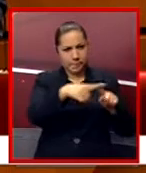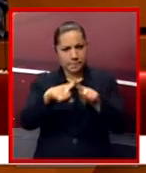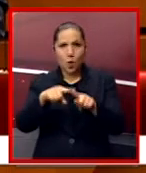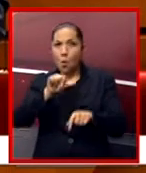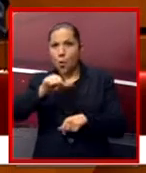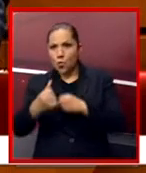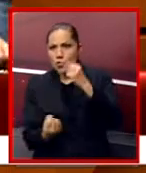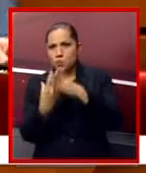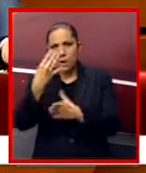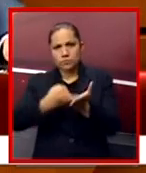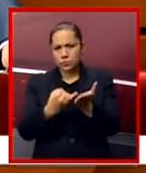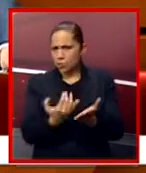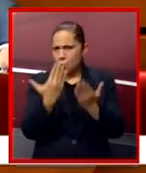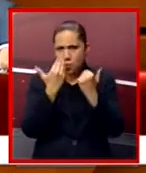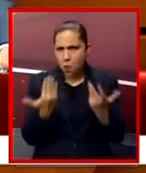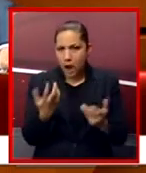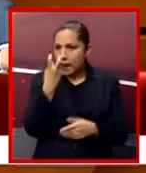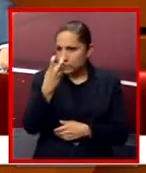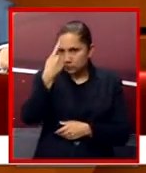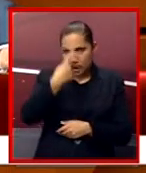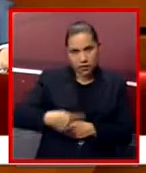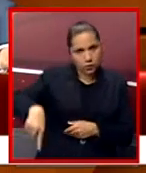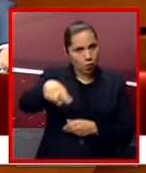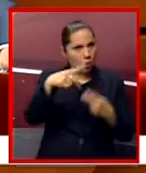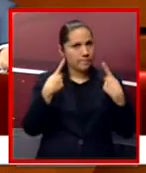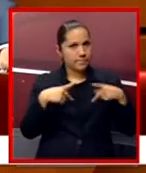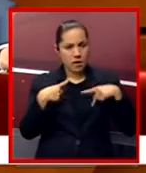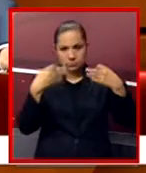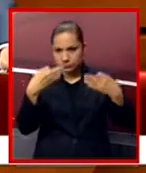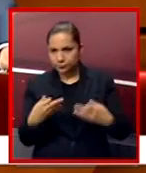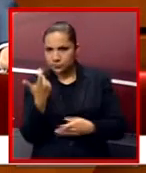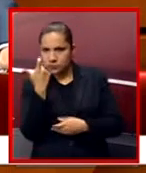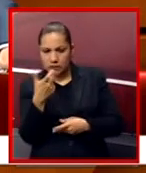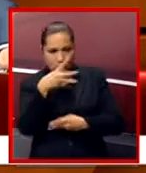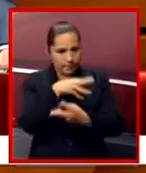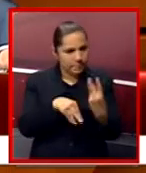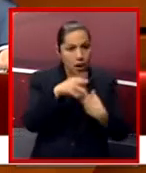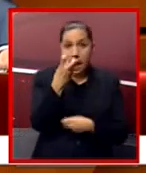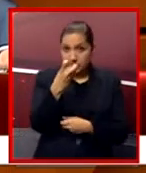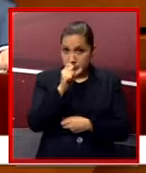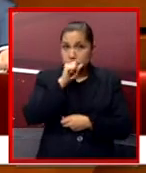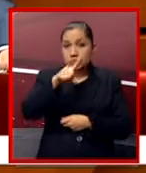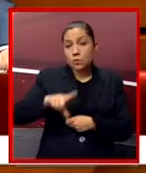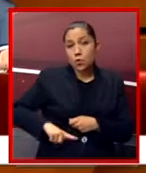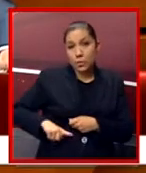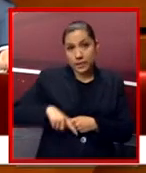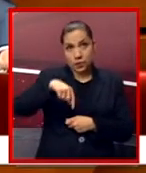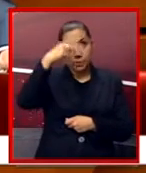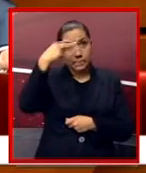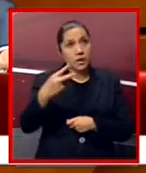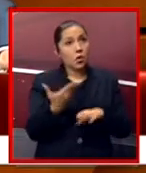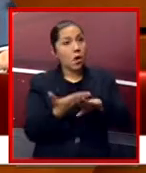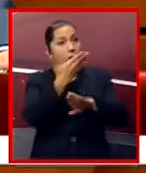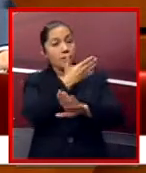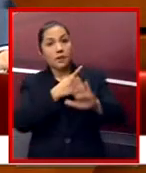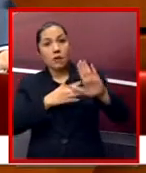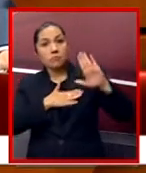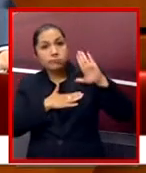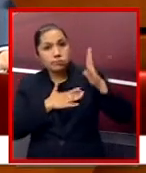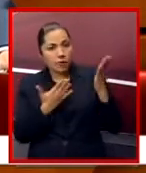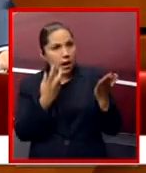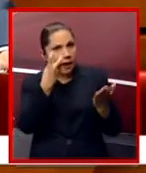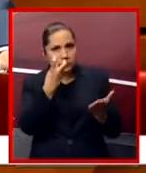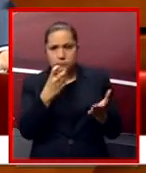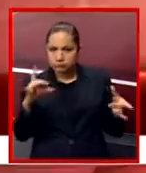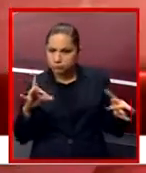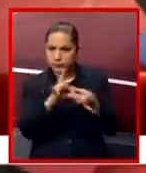todos los mexicanos. De esta forma se da cabal cumplimiento a la promesa del Gobierno de la República de no afectar a los contribuyentes con